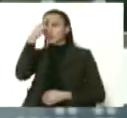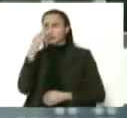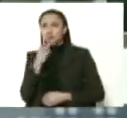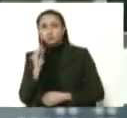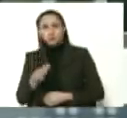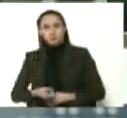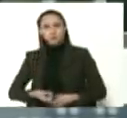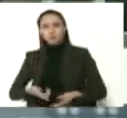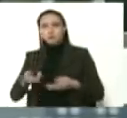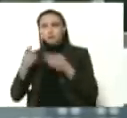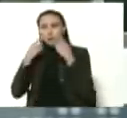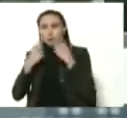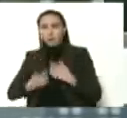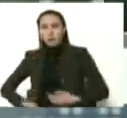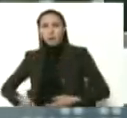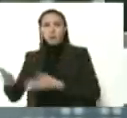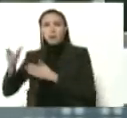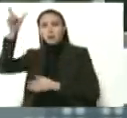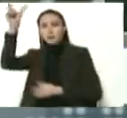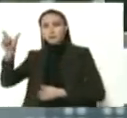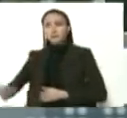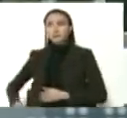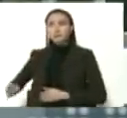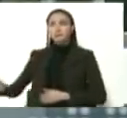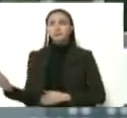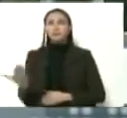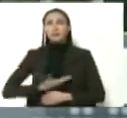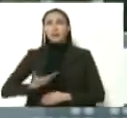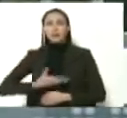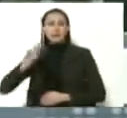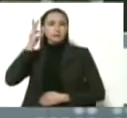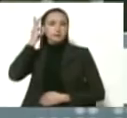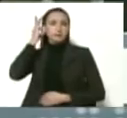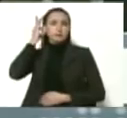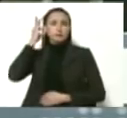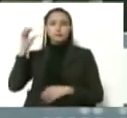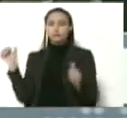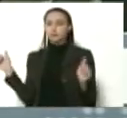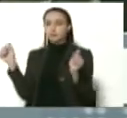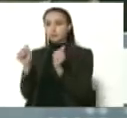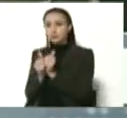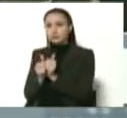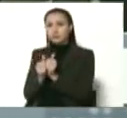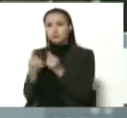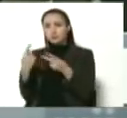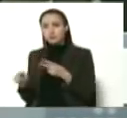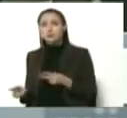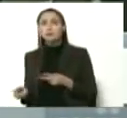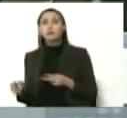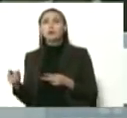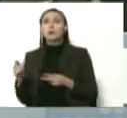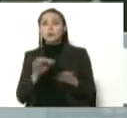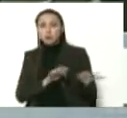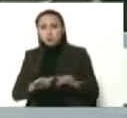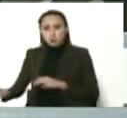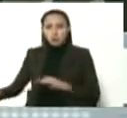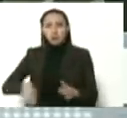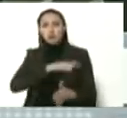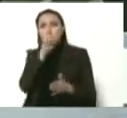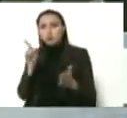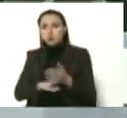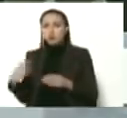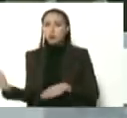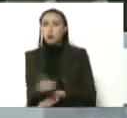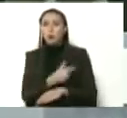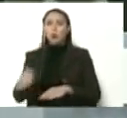a Wiselis Álvarez, alcaldesa de Los Teques, junto a Lenín Sosa, secretario general del gobierno